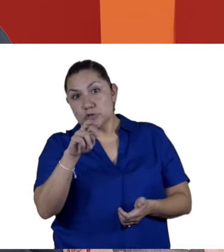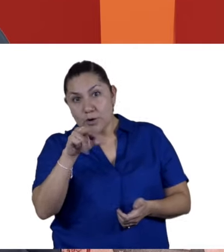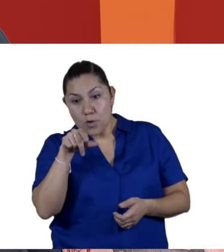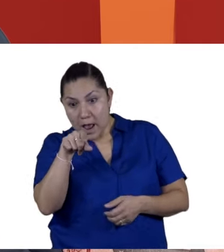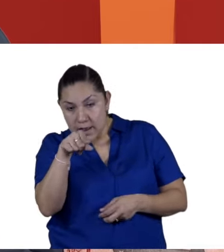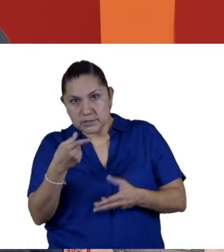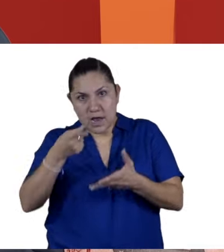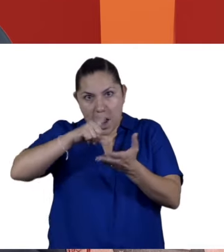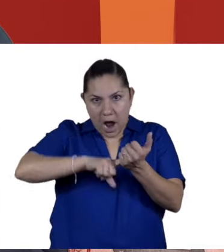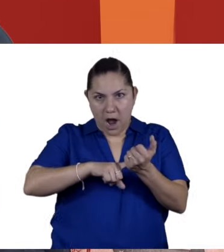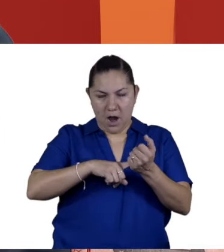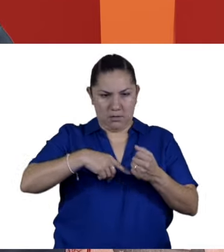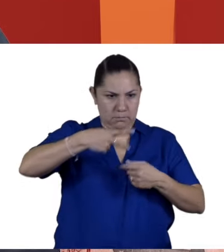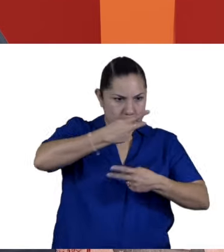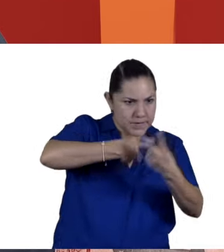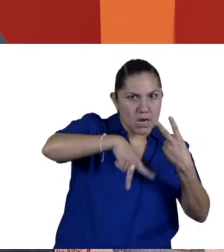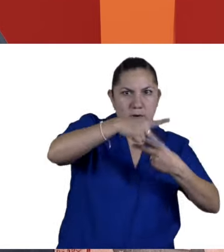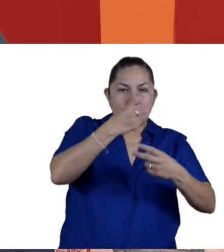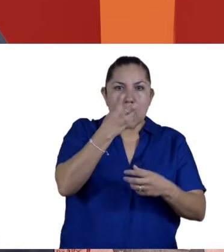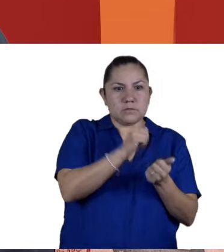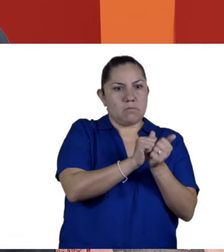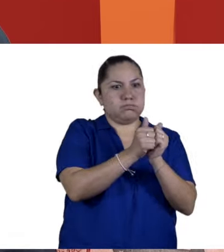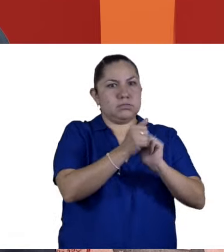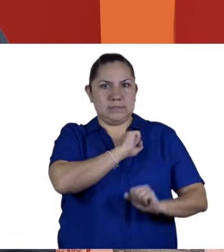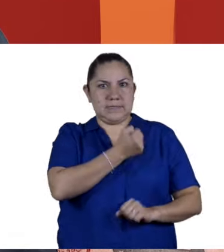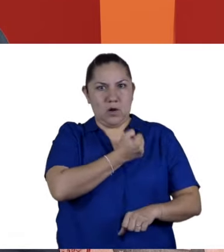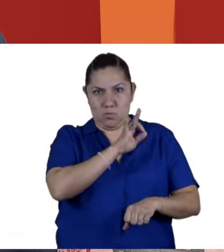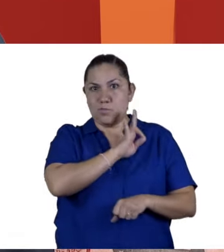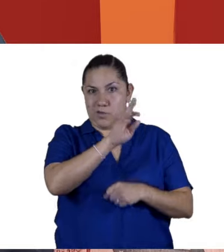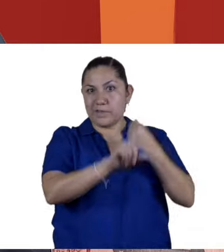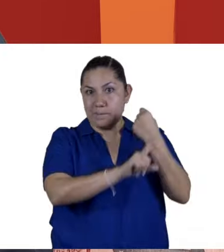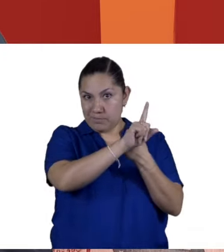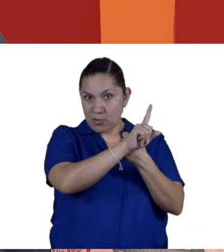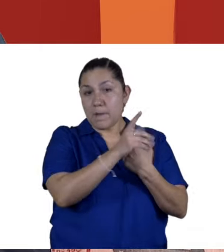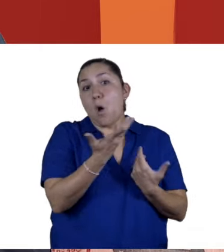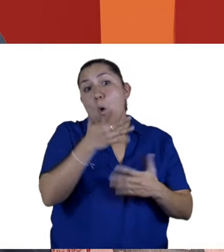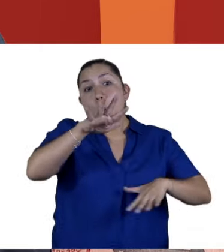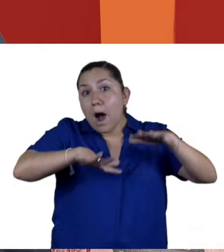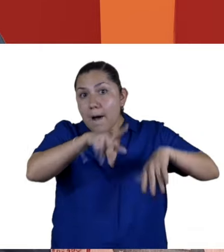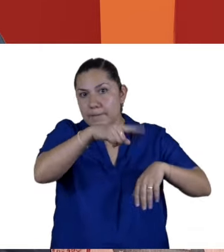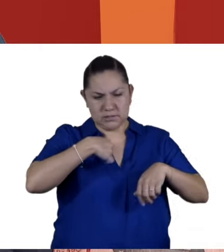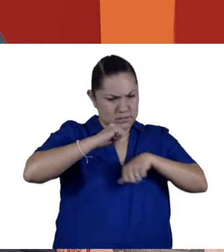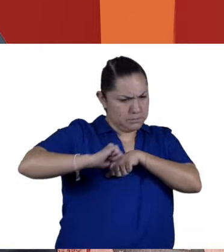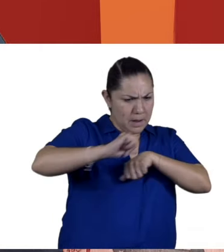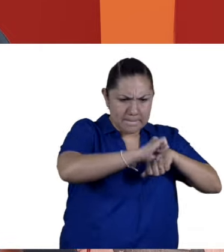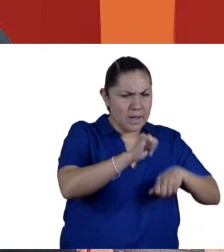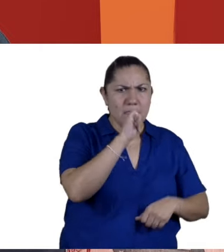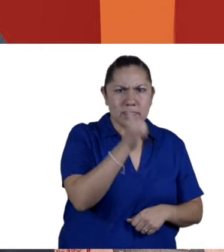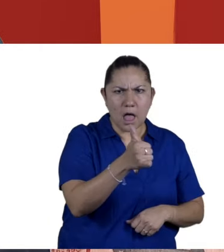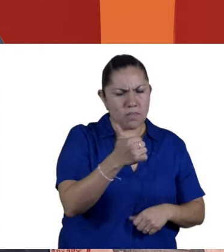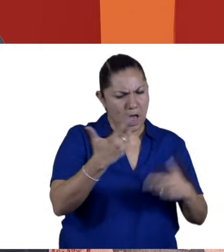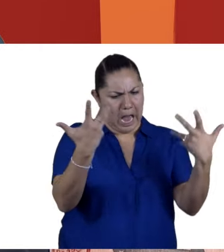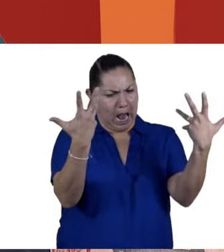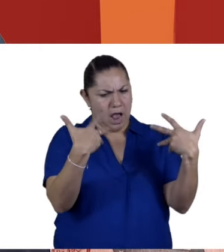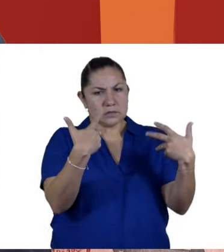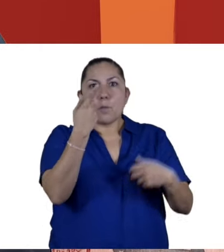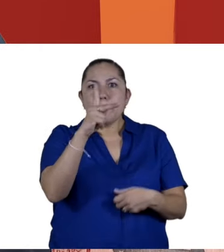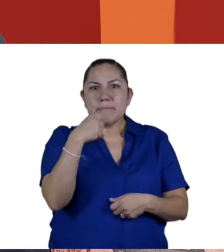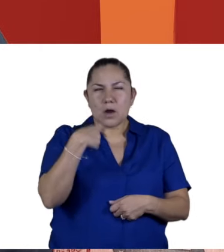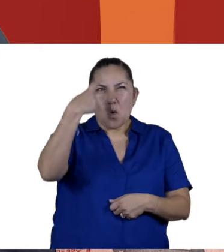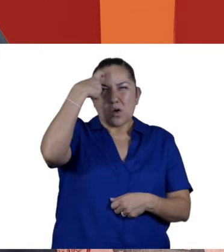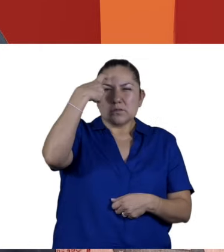pues el desabasto de testosterona implica un riesgo a tu salud. Y a personas que no tienen estas cirugías, pues el riesgo es a la salud mental